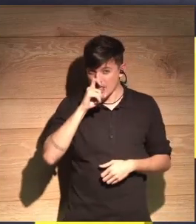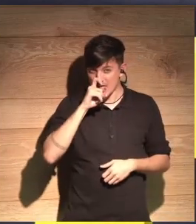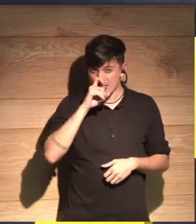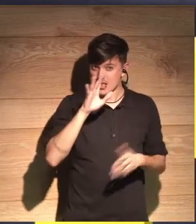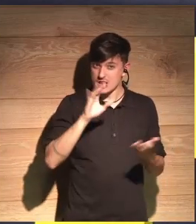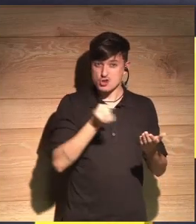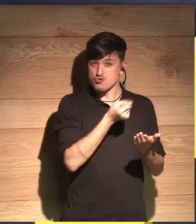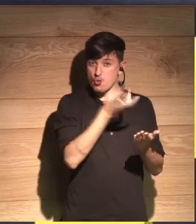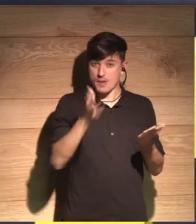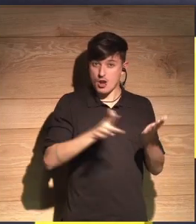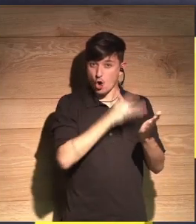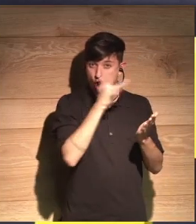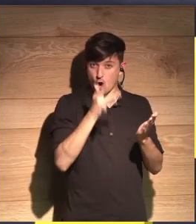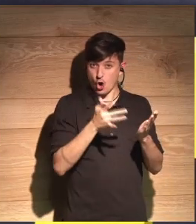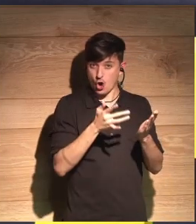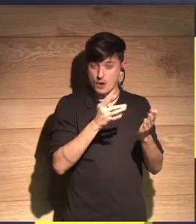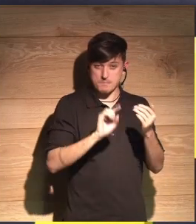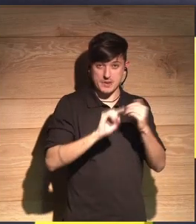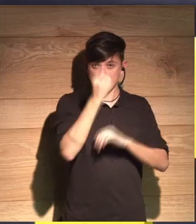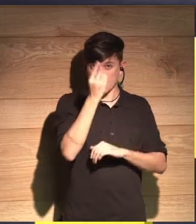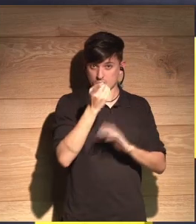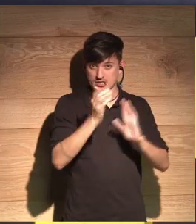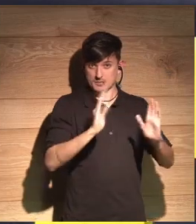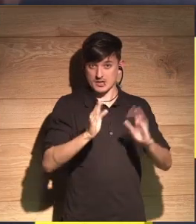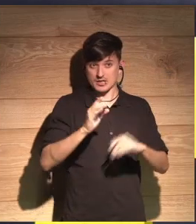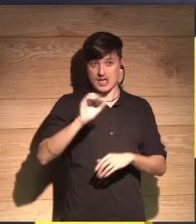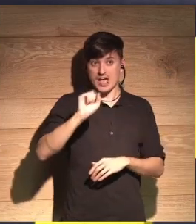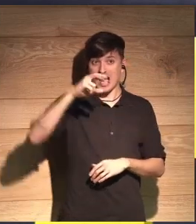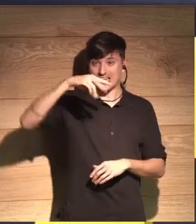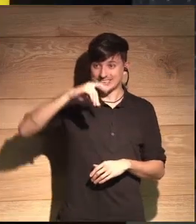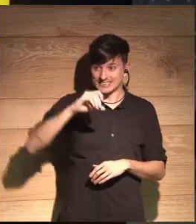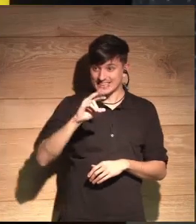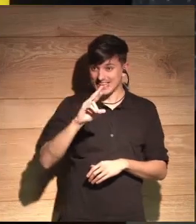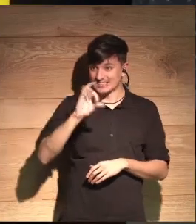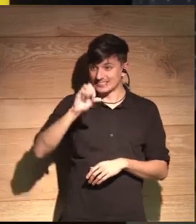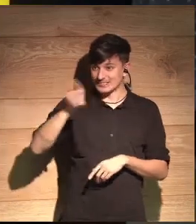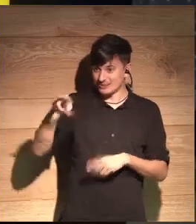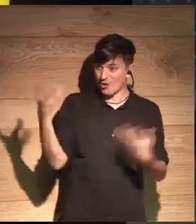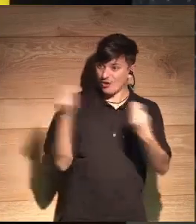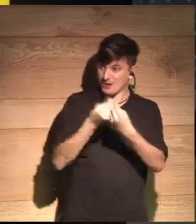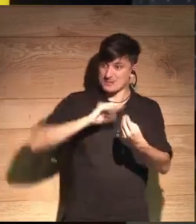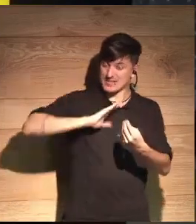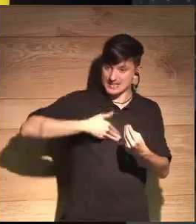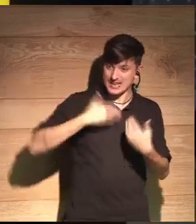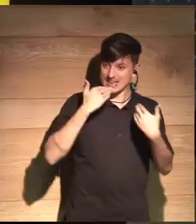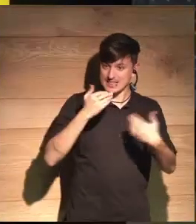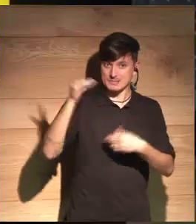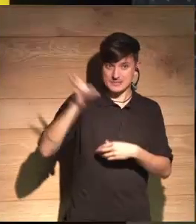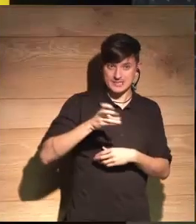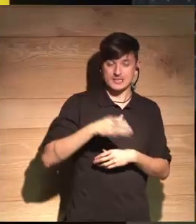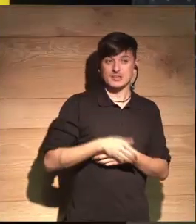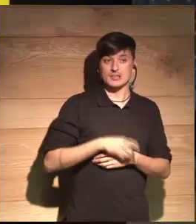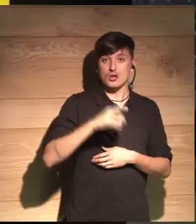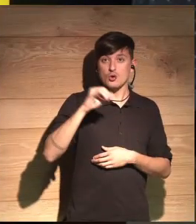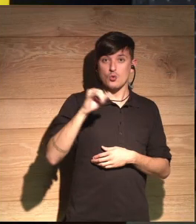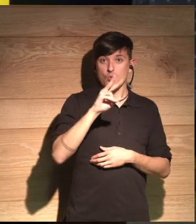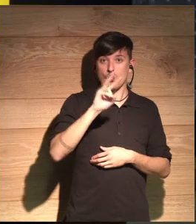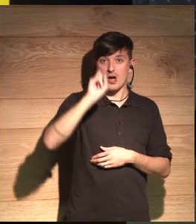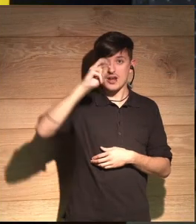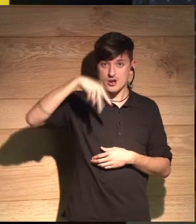etapa y lo haremos con anders anvers que está también por aquí gracias un honor tenerle por aquí con juan luis arsuaga